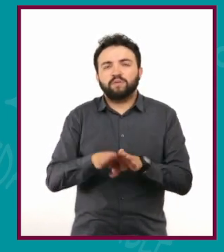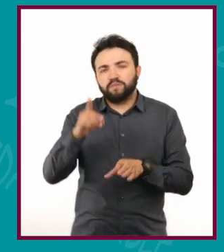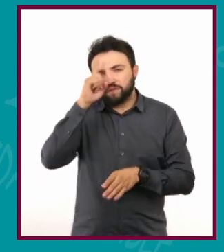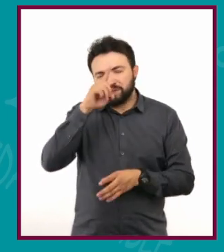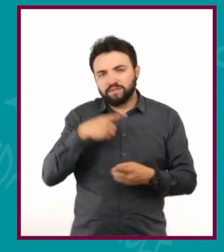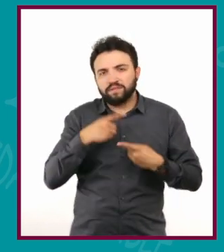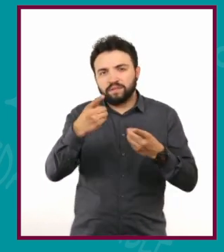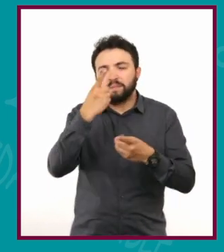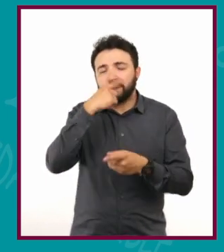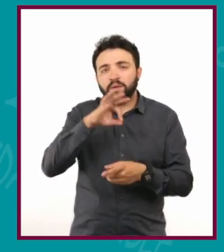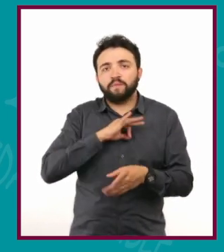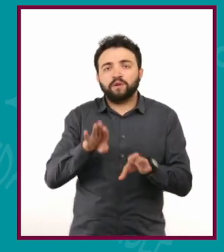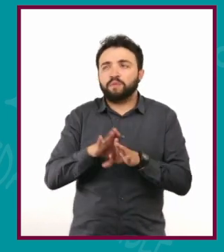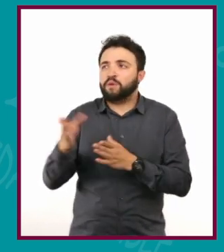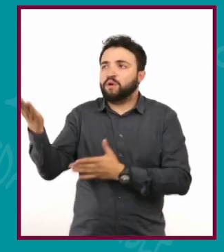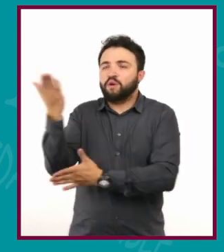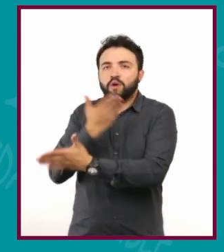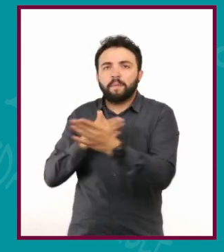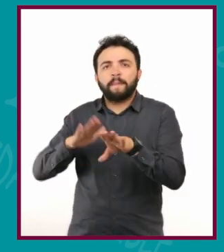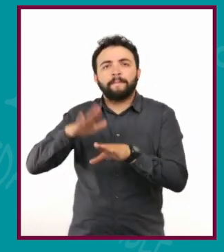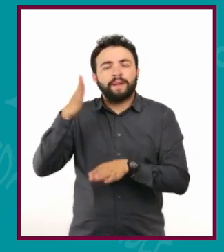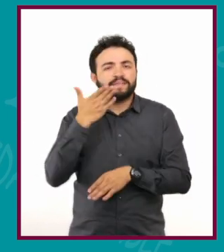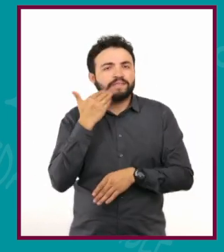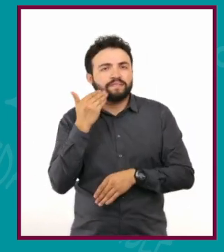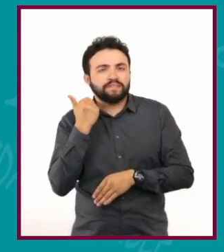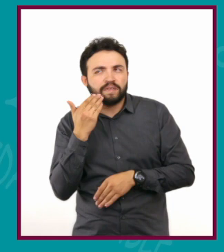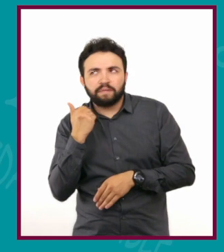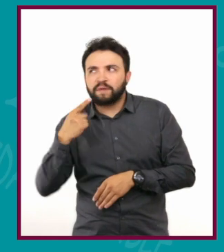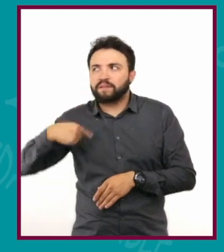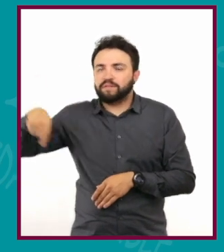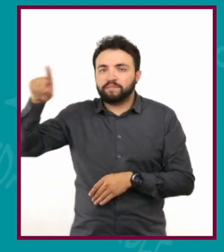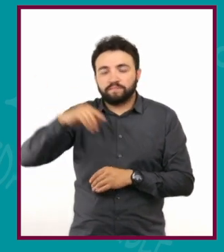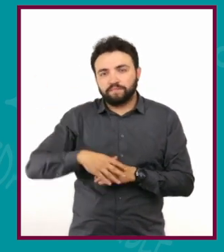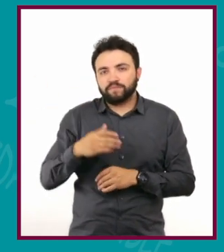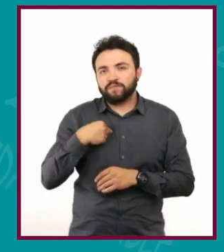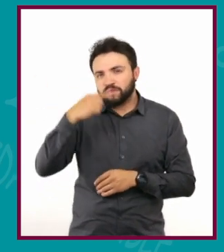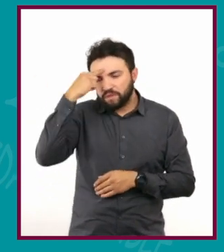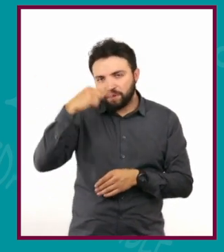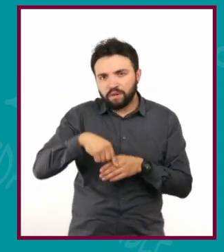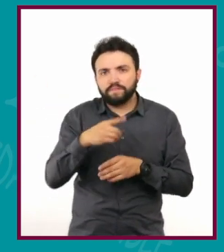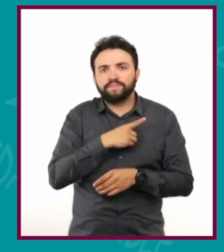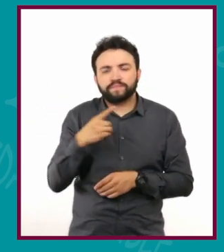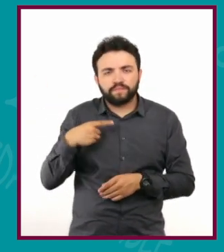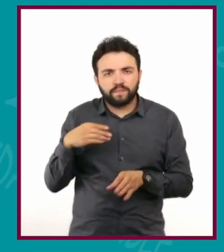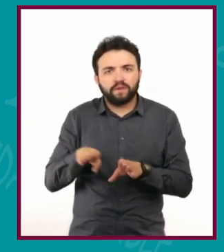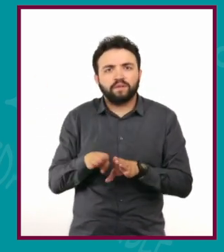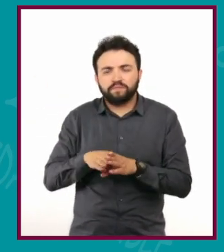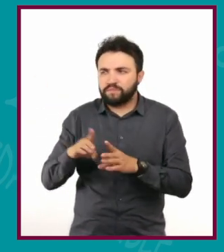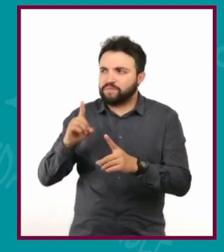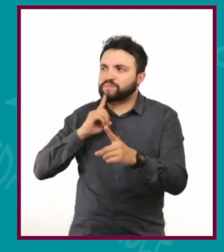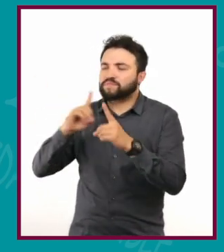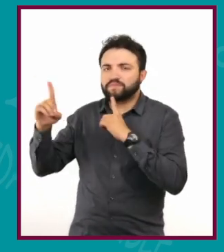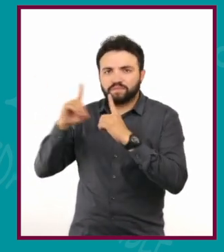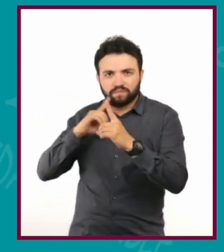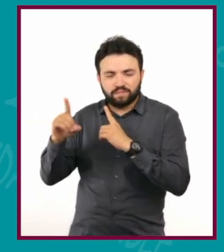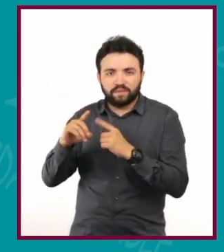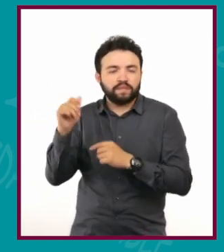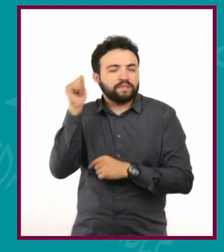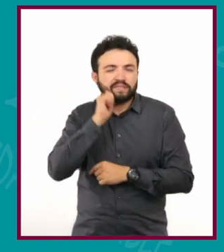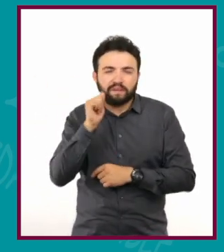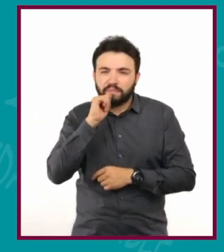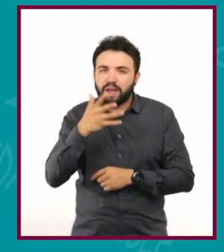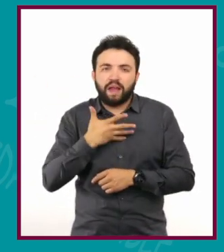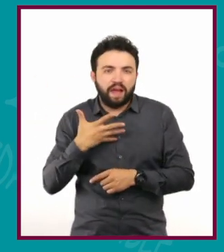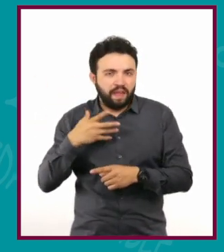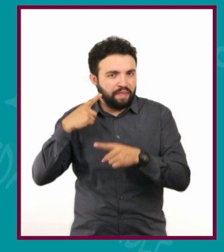La discusión, creo que la discusión es fundamental. Seguramente siempre habrá diferencias y